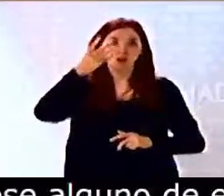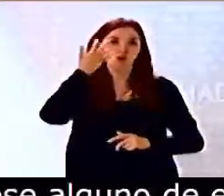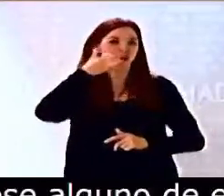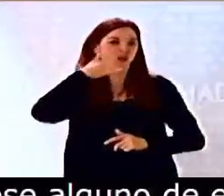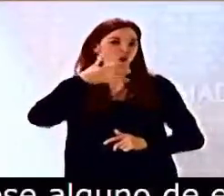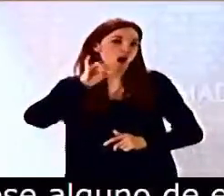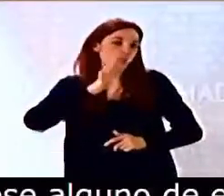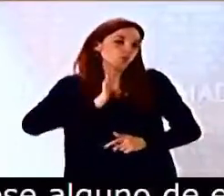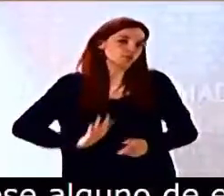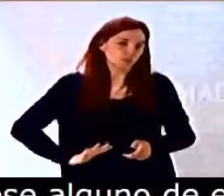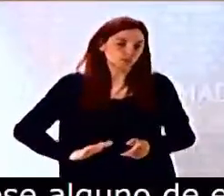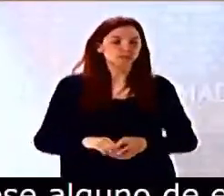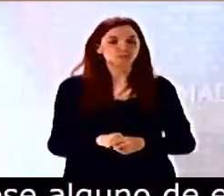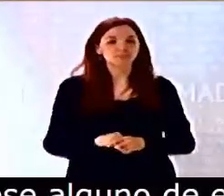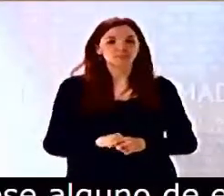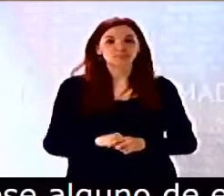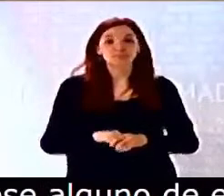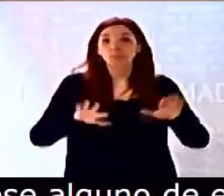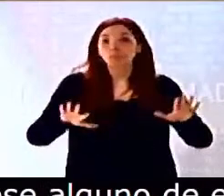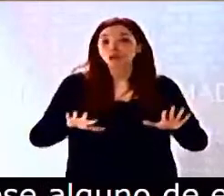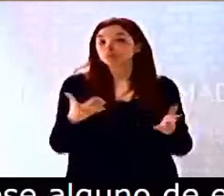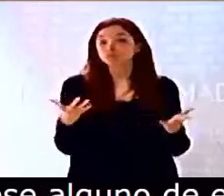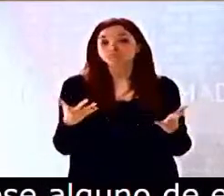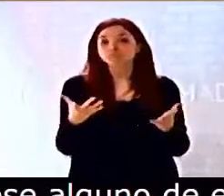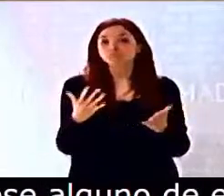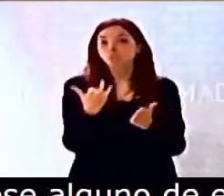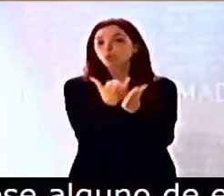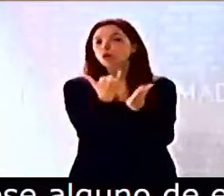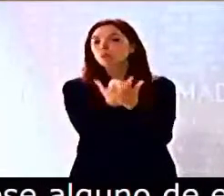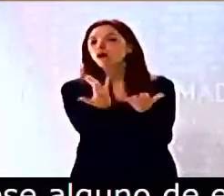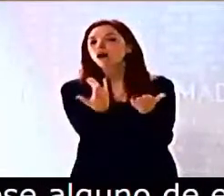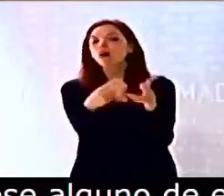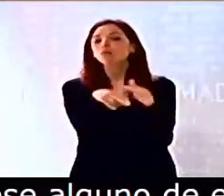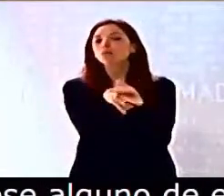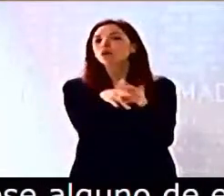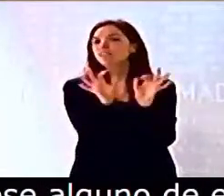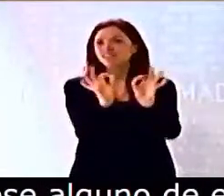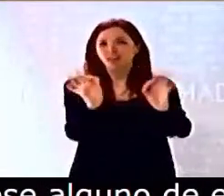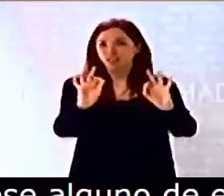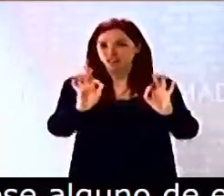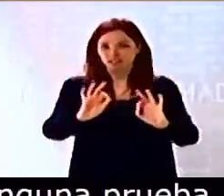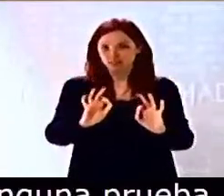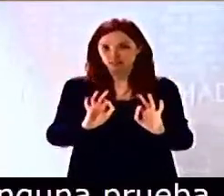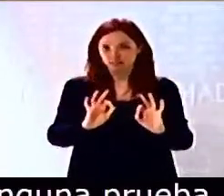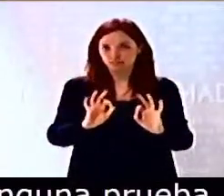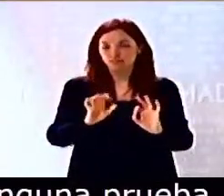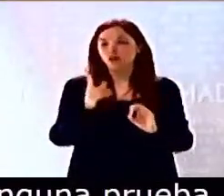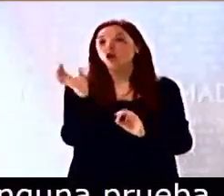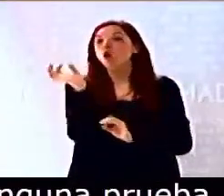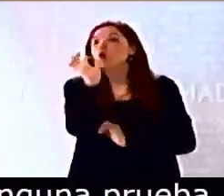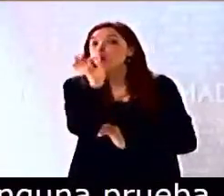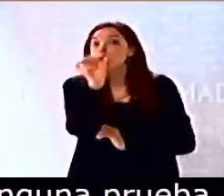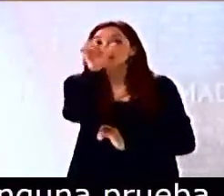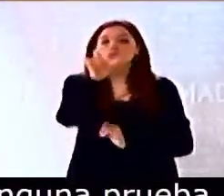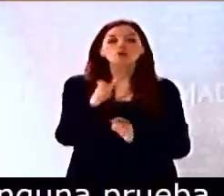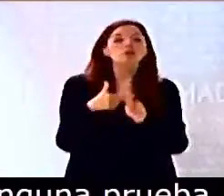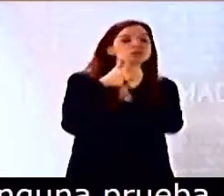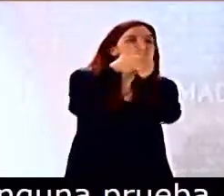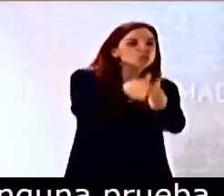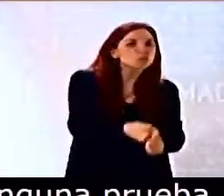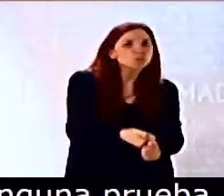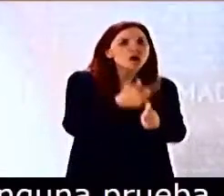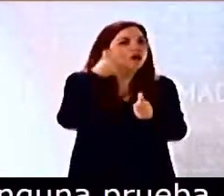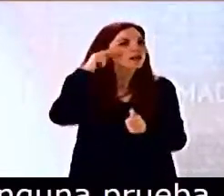rarísimos. Pero no hay que hacerle ninguna prueba diagnóstica, no hay que seguirlos de ninguna forma,